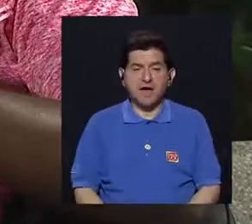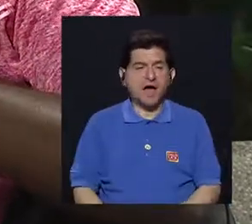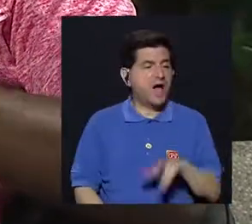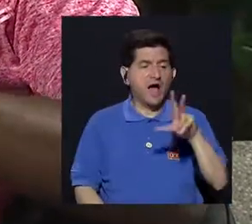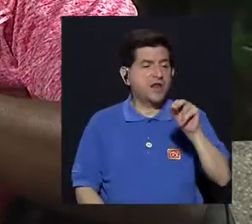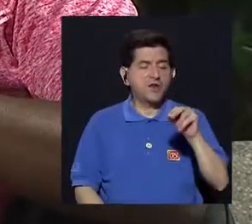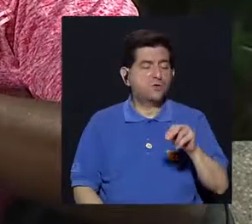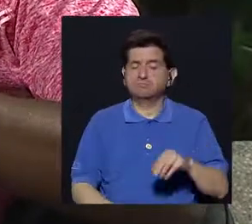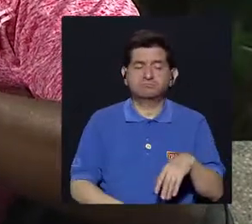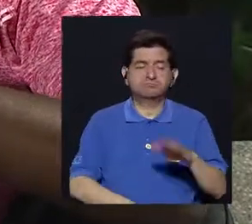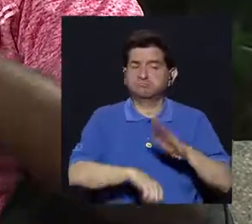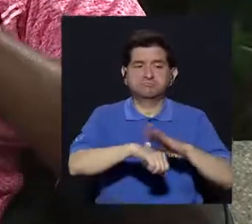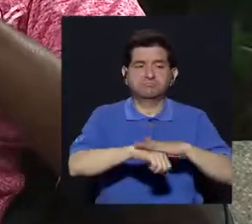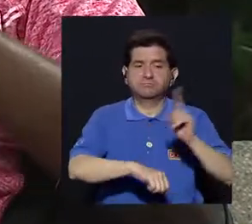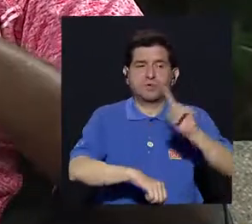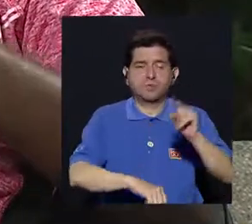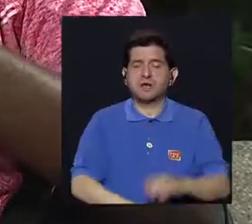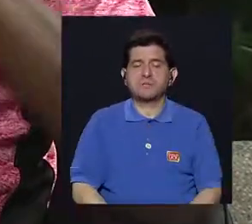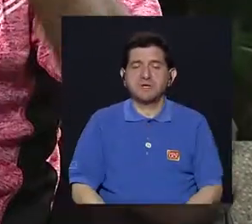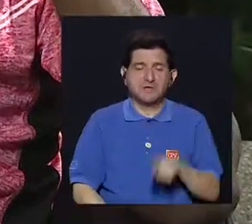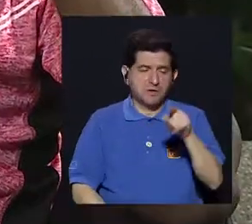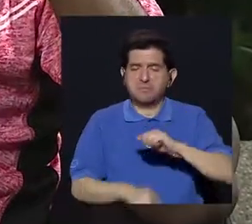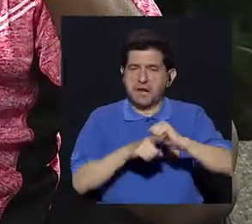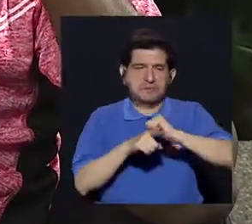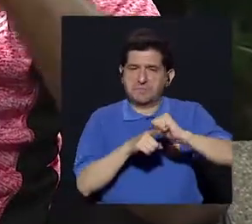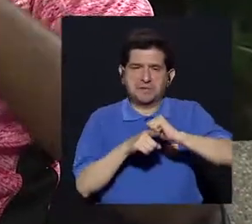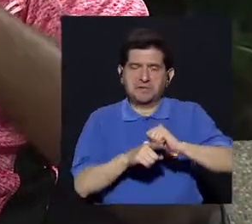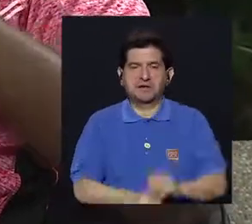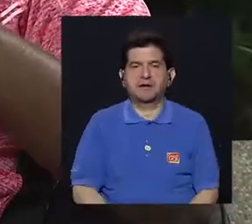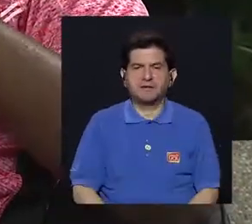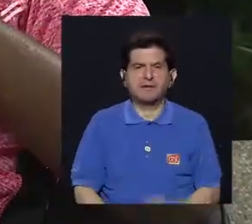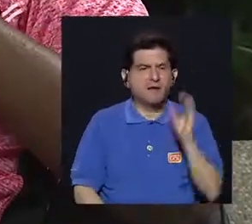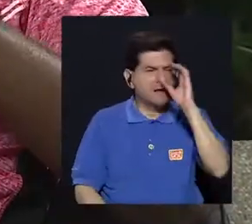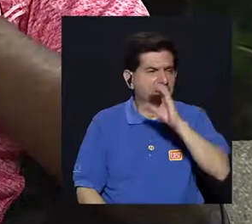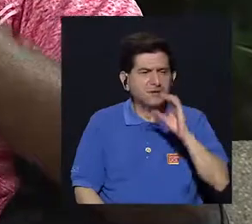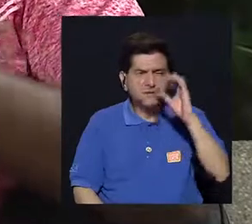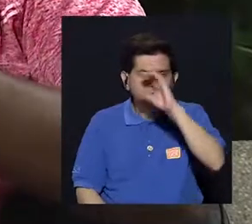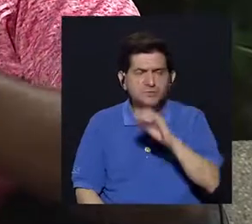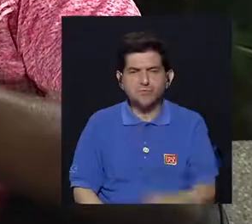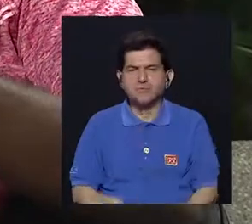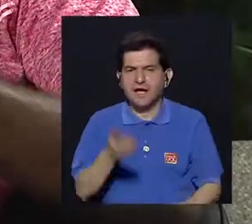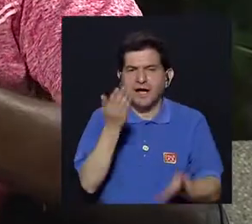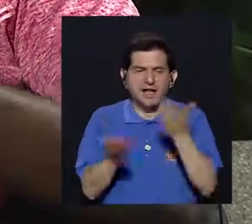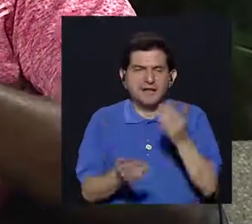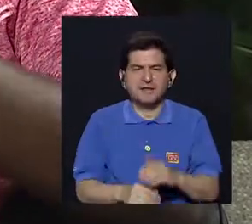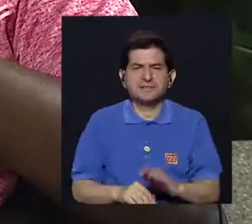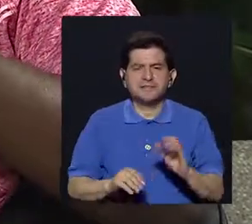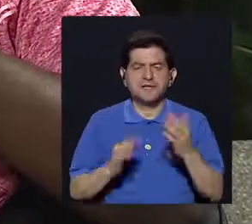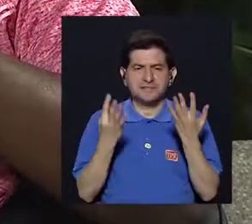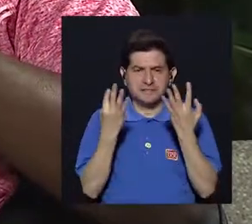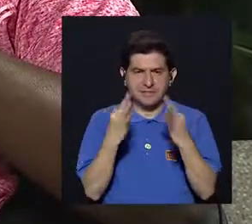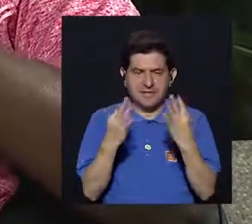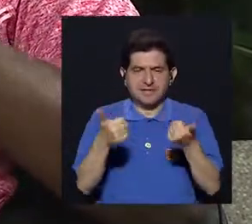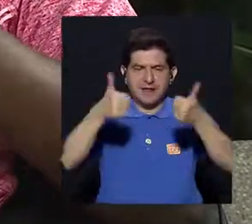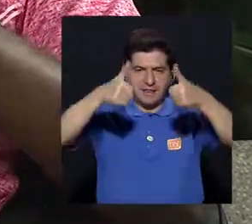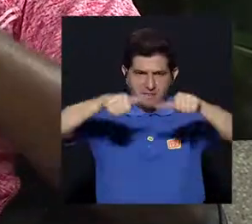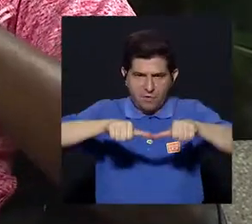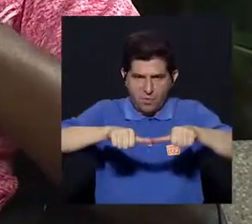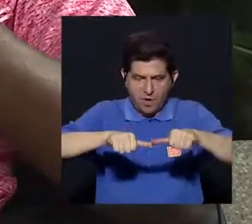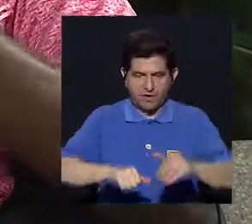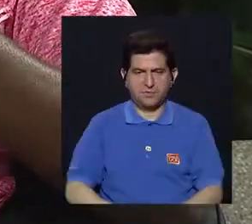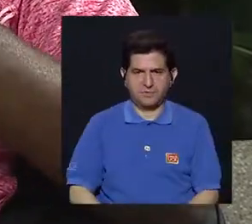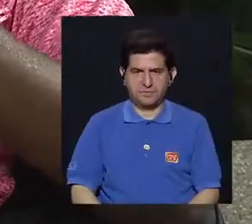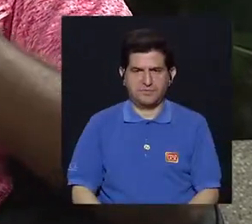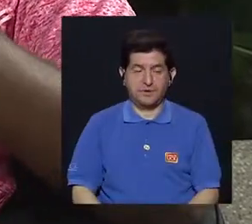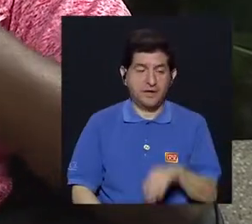hace eso, no me va ahí. No va a entrenar. No va a entrenar. Entonces podemos buscar, llegar a un arreglo con ellos. Es nada